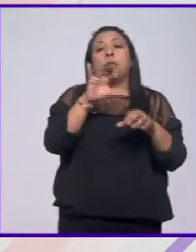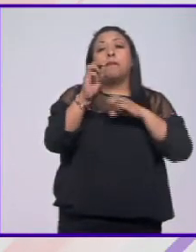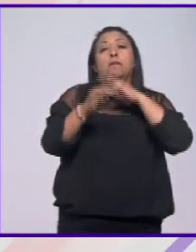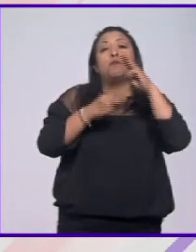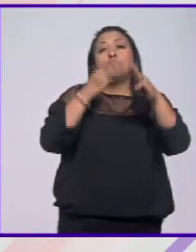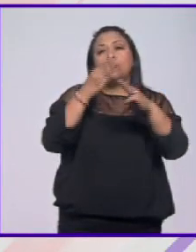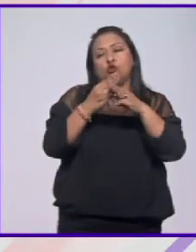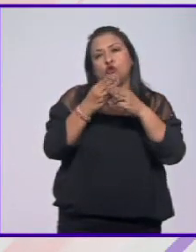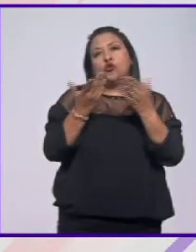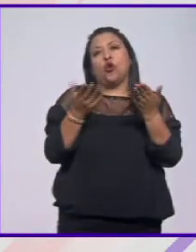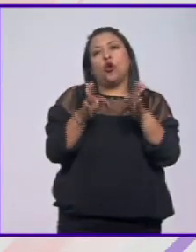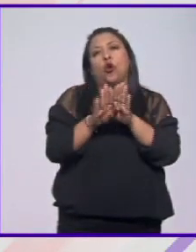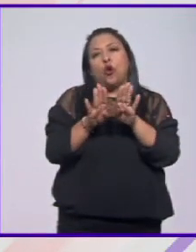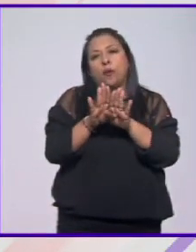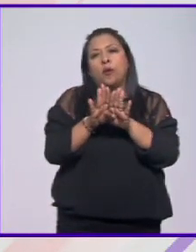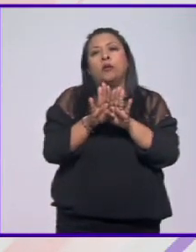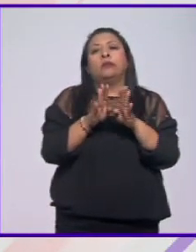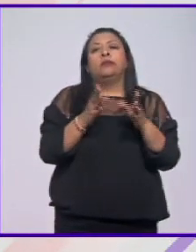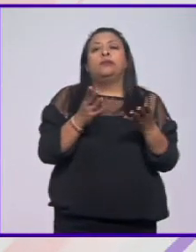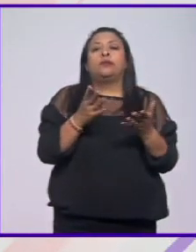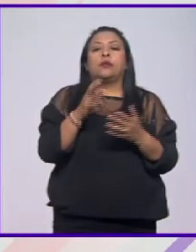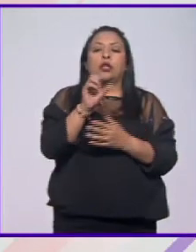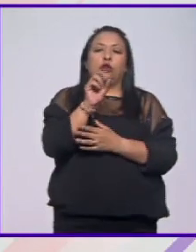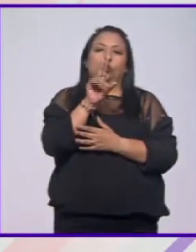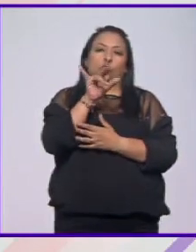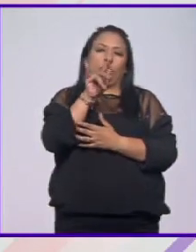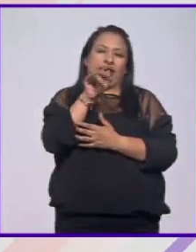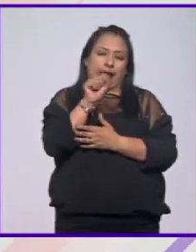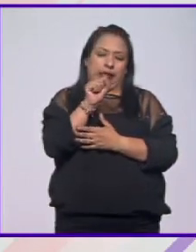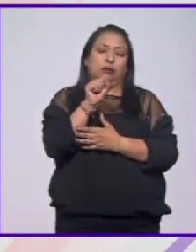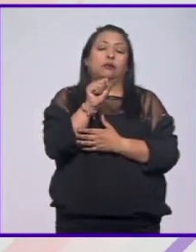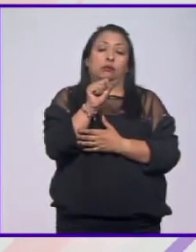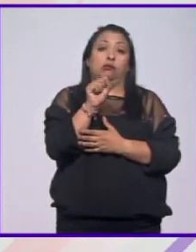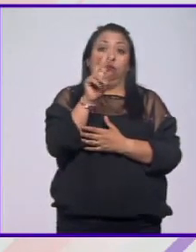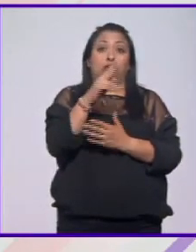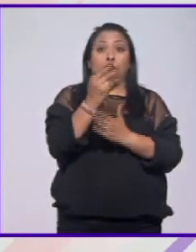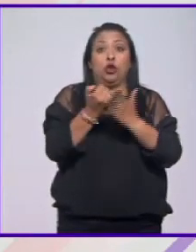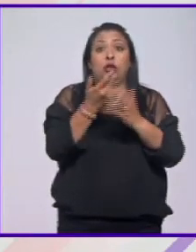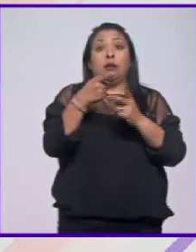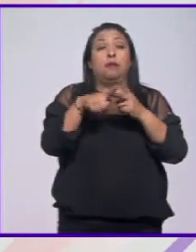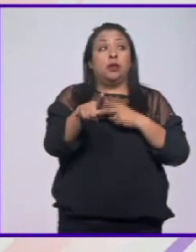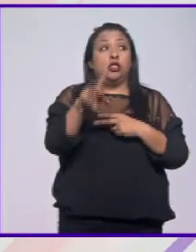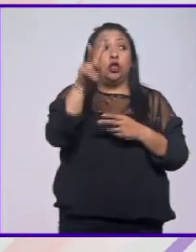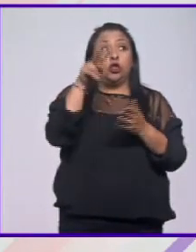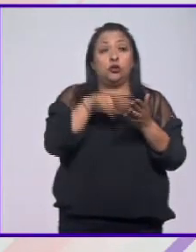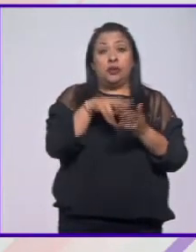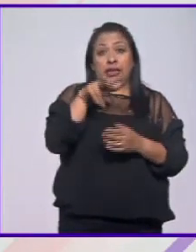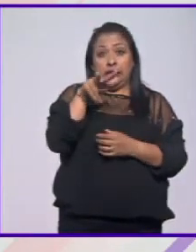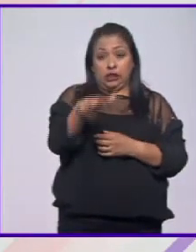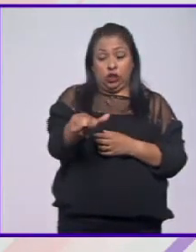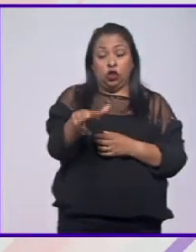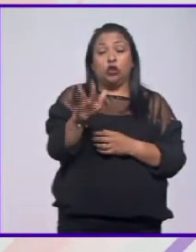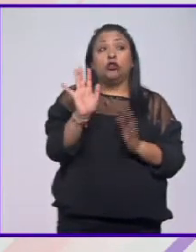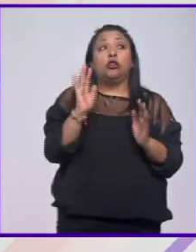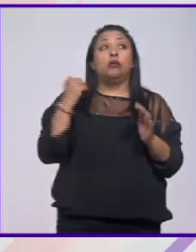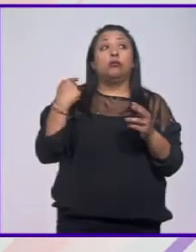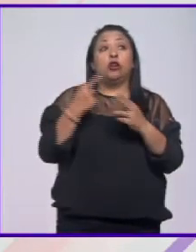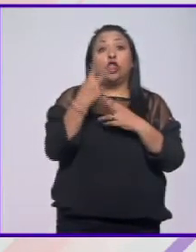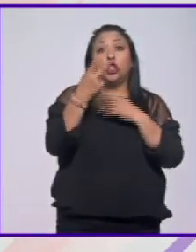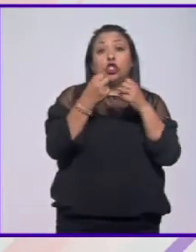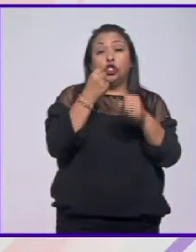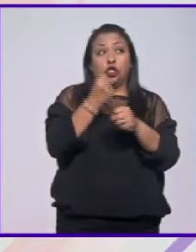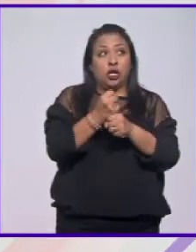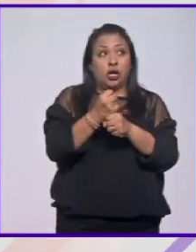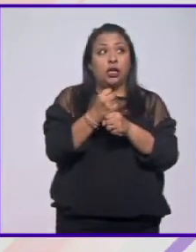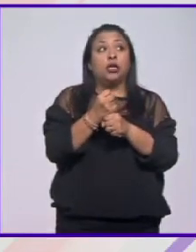mundo entero a través de estas suites, que bueno, es un proyecto que inició en 2018 y que va a durar